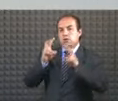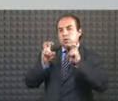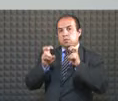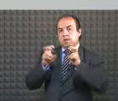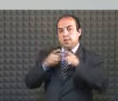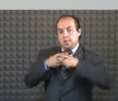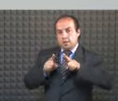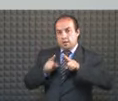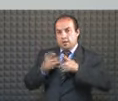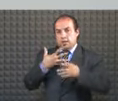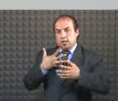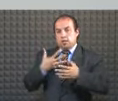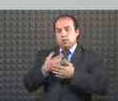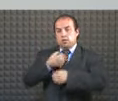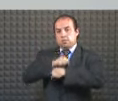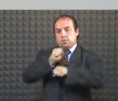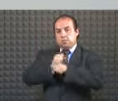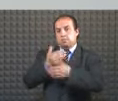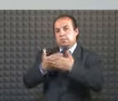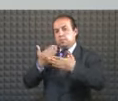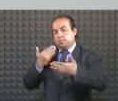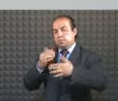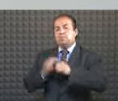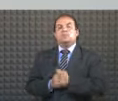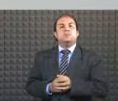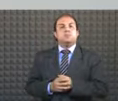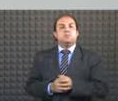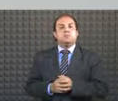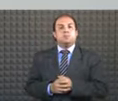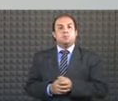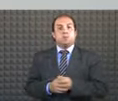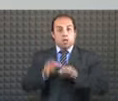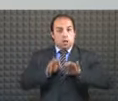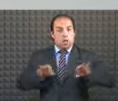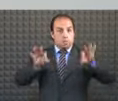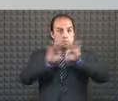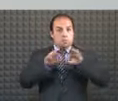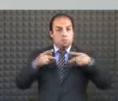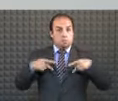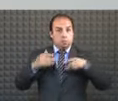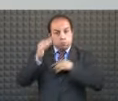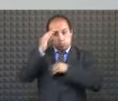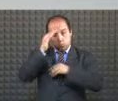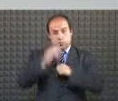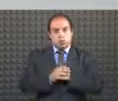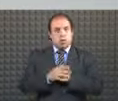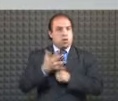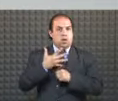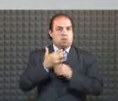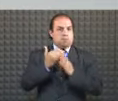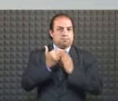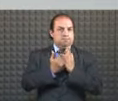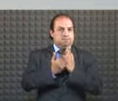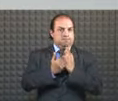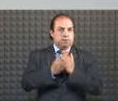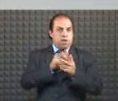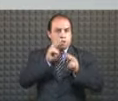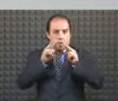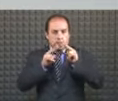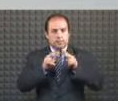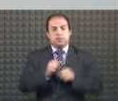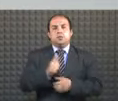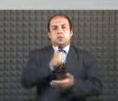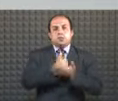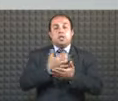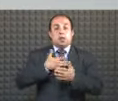que es distinta a la que teníamos la semana pasada. Si bien, y es importante que la gente lo sepa, no estamos tratando de minimizar lo que vemos en la ciudad, sí tenemos